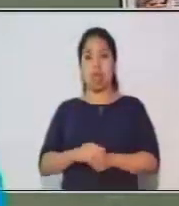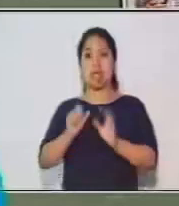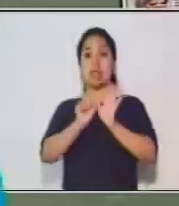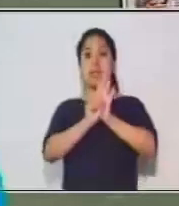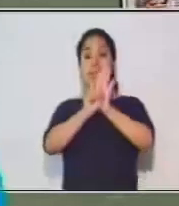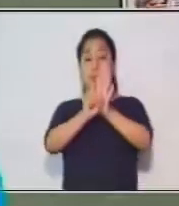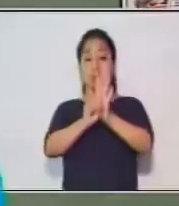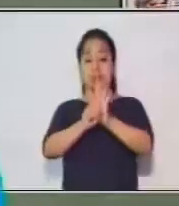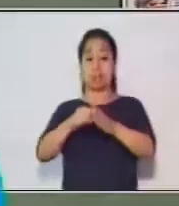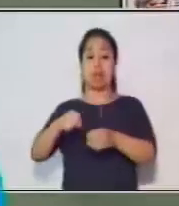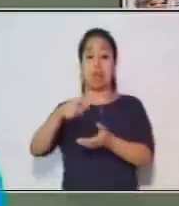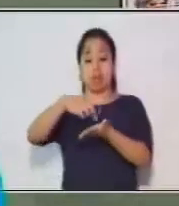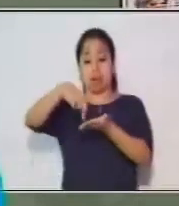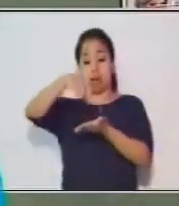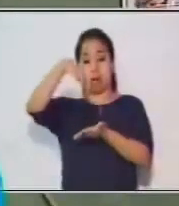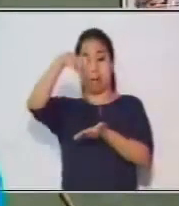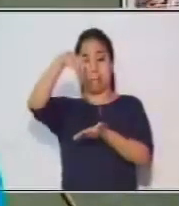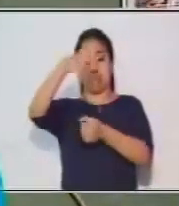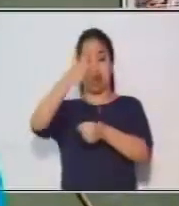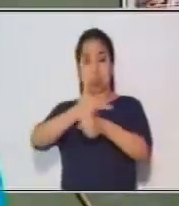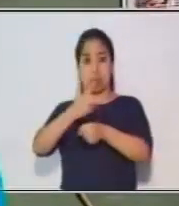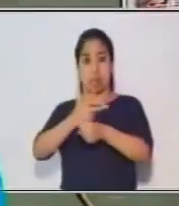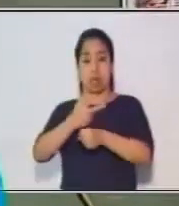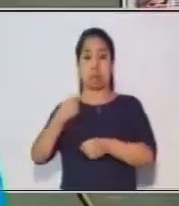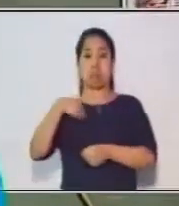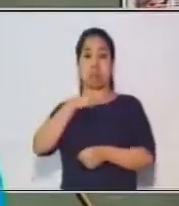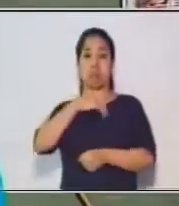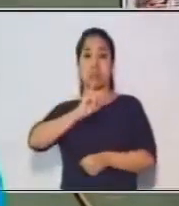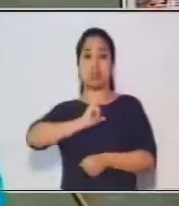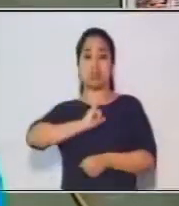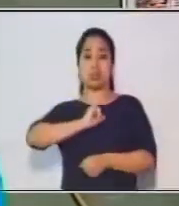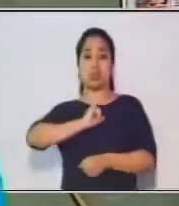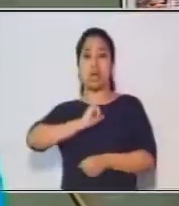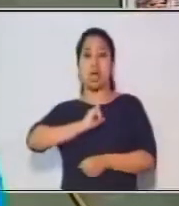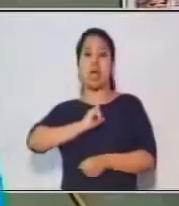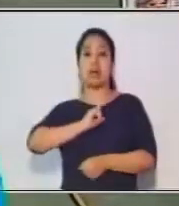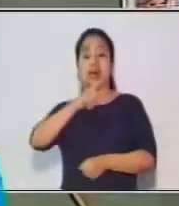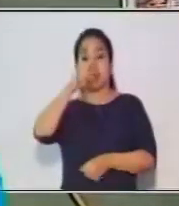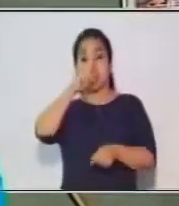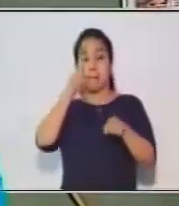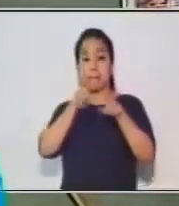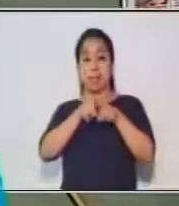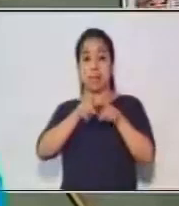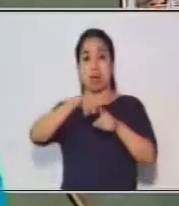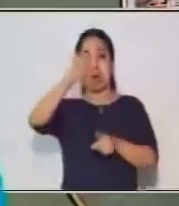nuestra identidad. Y tenemos también a Jorge Isaac.